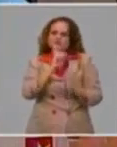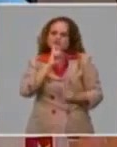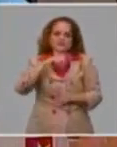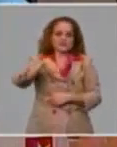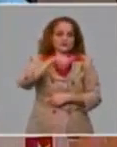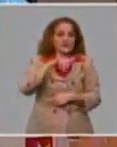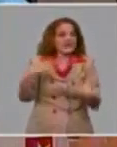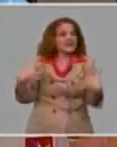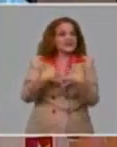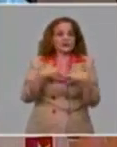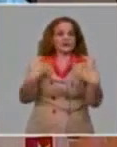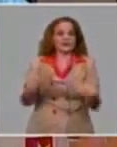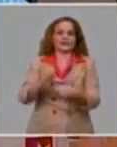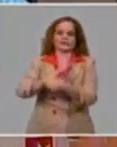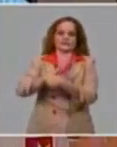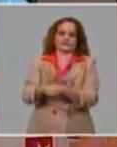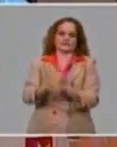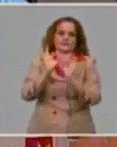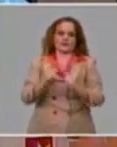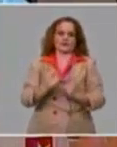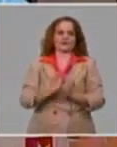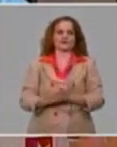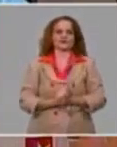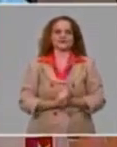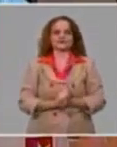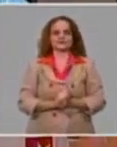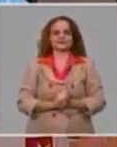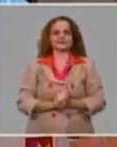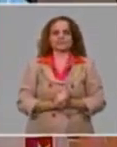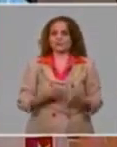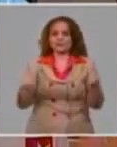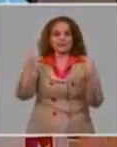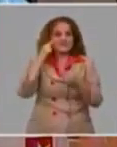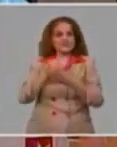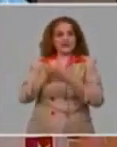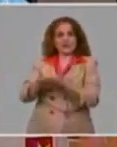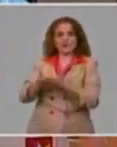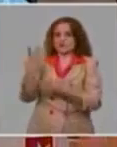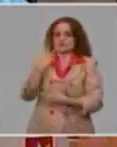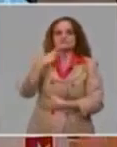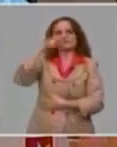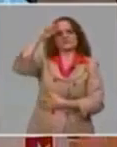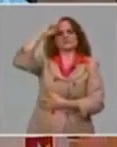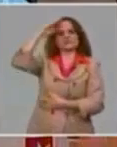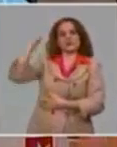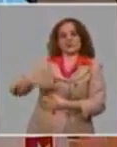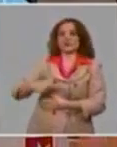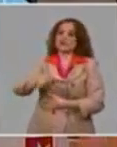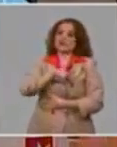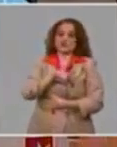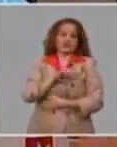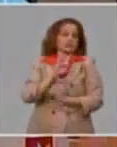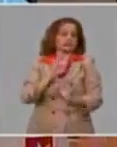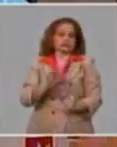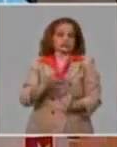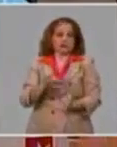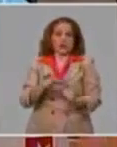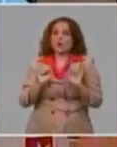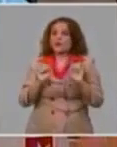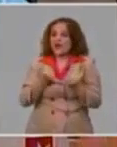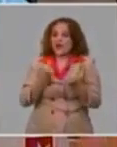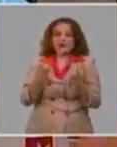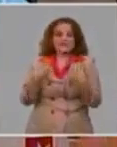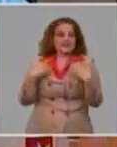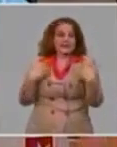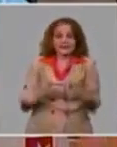la COVID, en este caso un apoyo directo del Ministerio de Salud Pública. Ahora, esto ha generado un nivel de materiales, recursos.